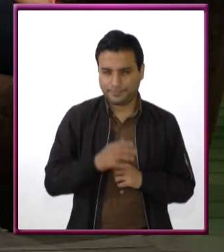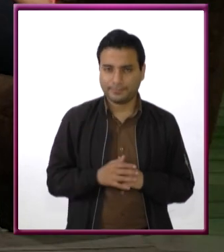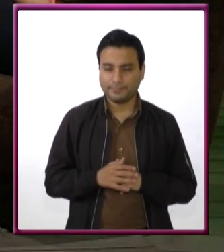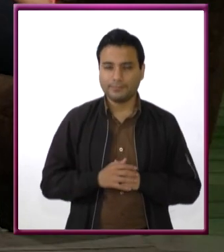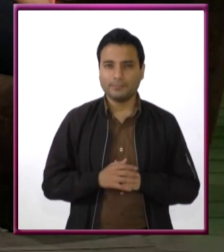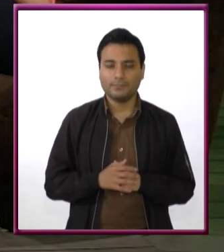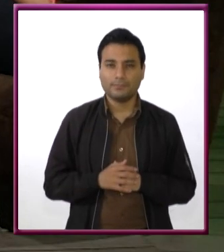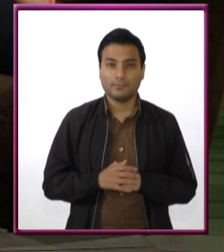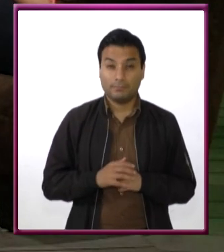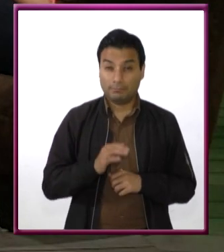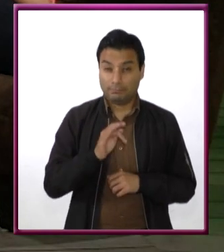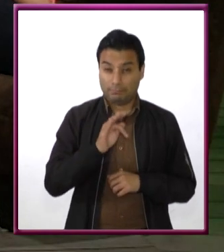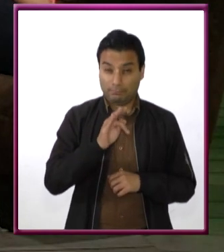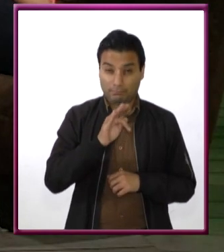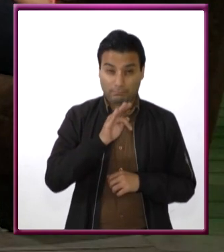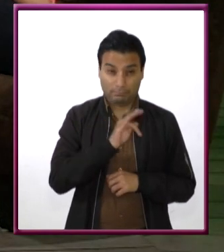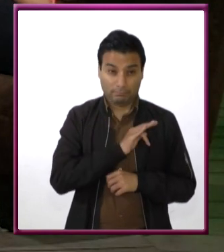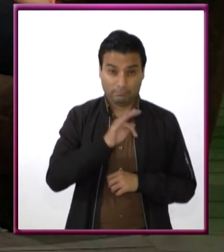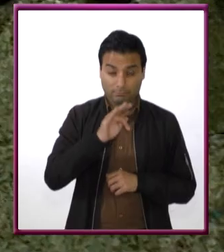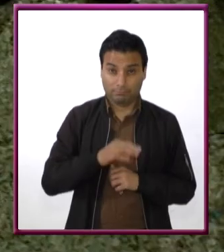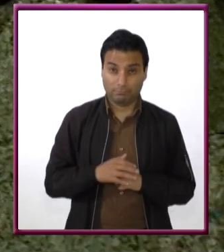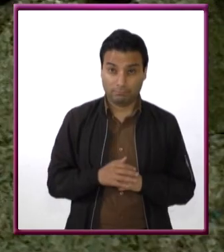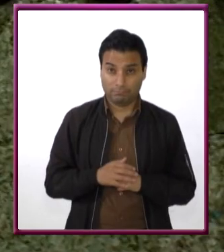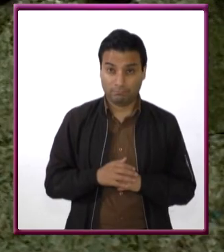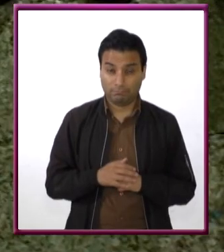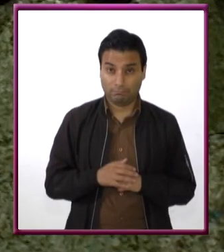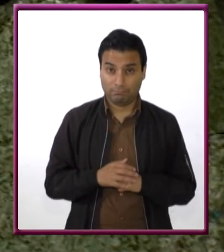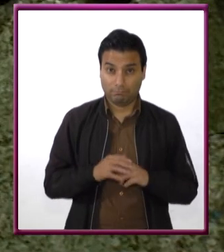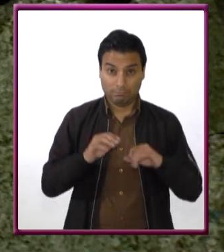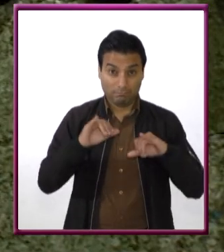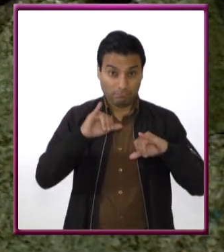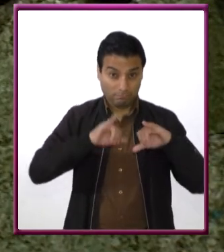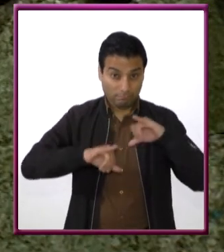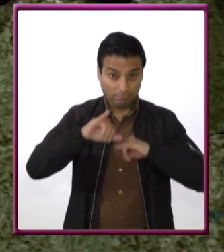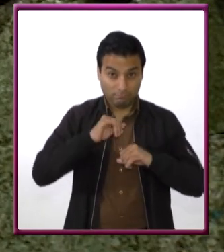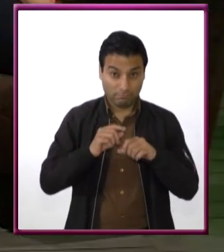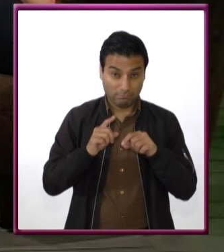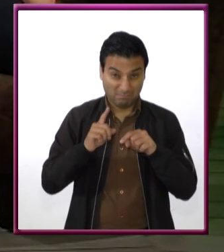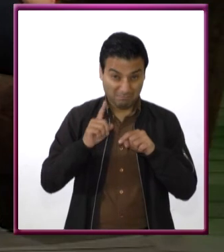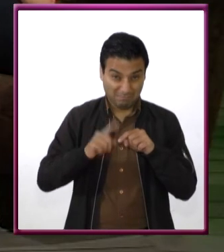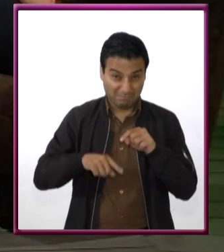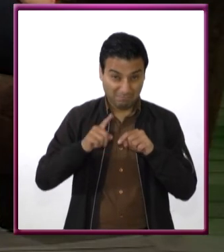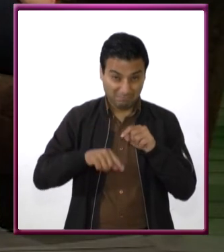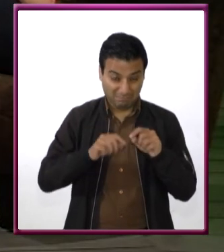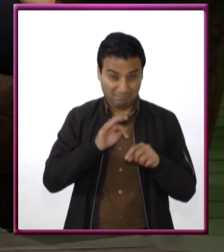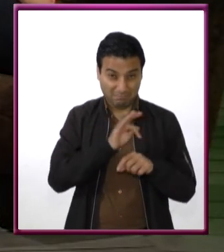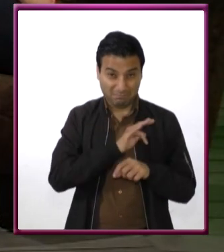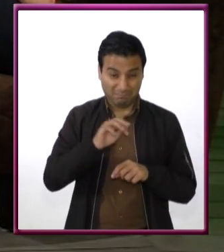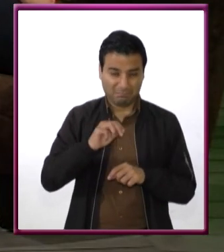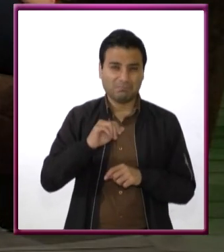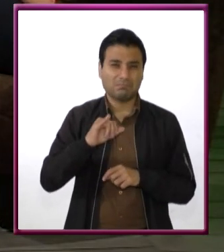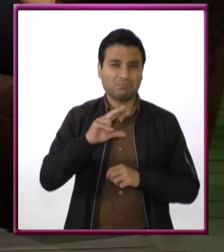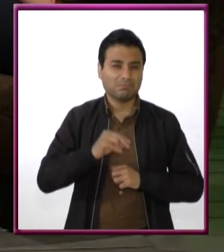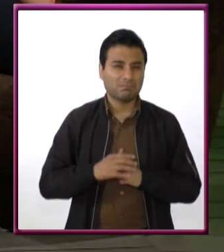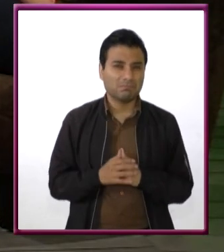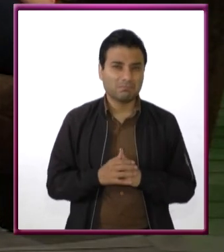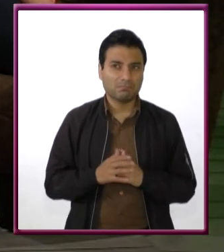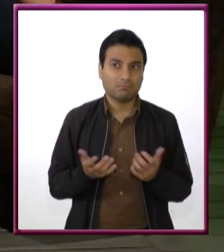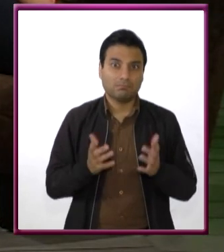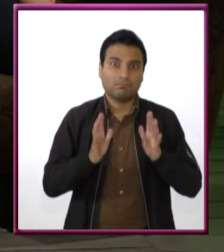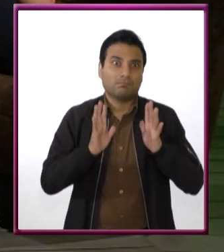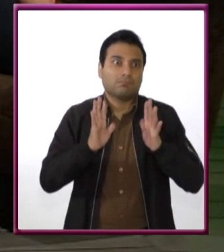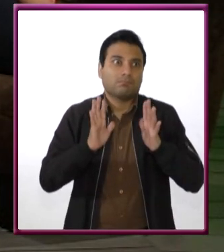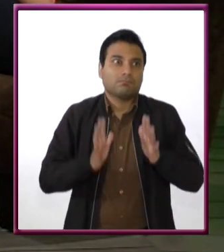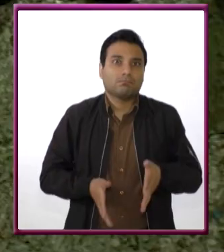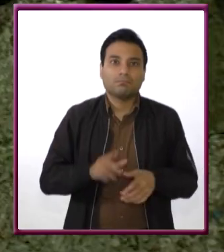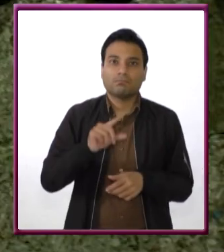Cortinas, ¿se puede empezar a dejar de depender de los agroquímicos, de estas sustancias de las que ya nos decían, bueno, llevamos